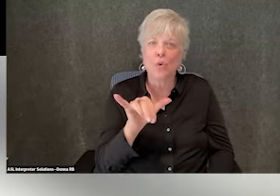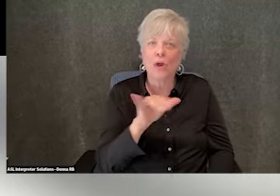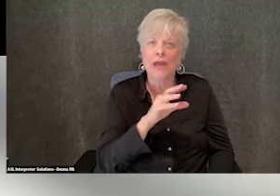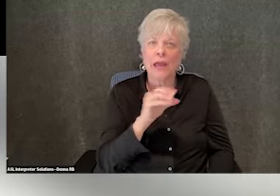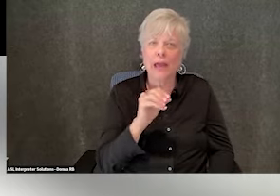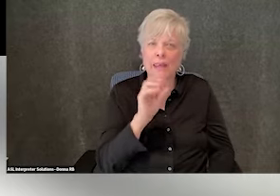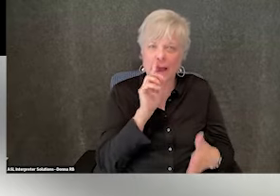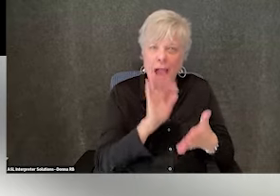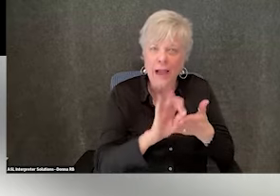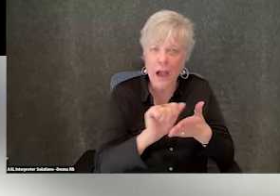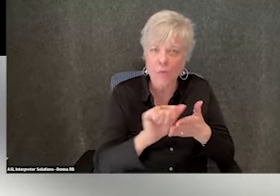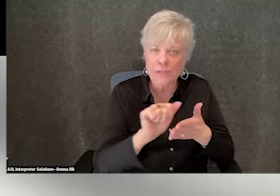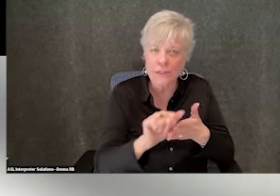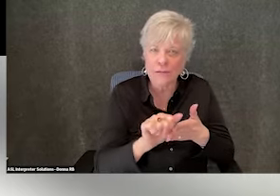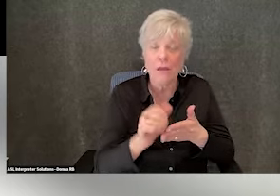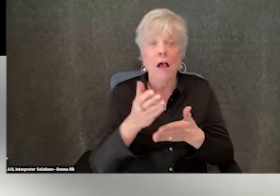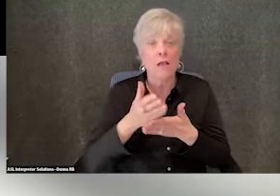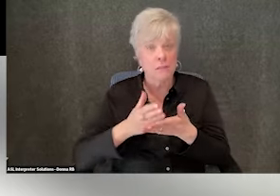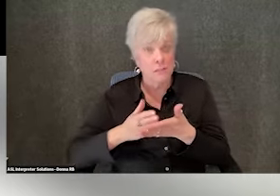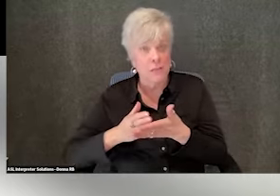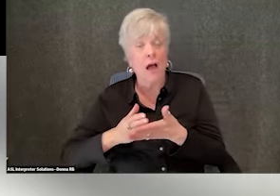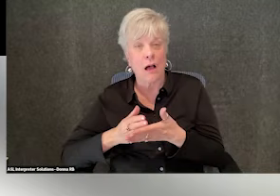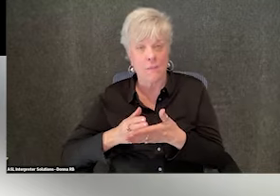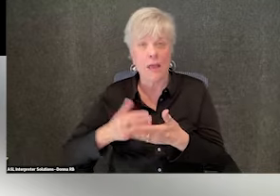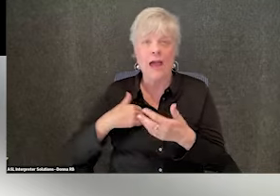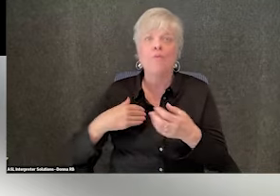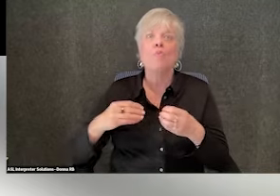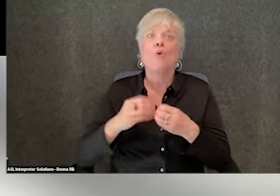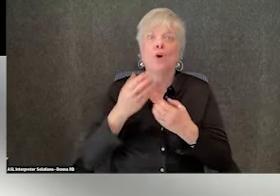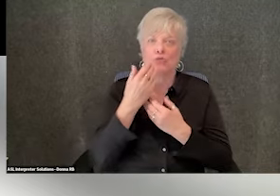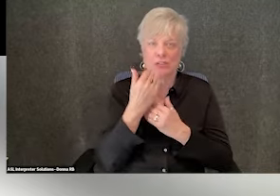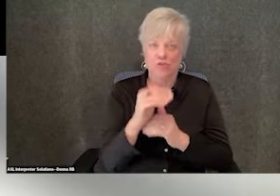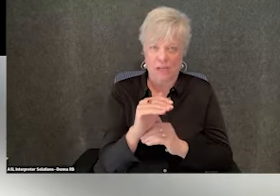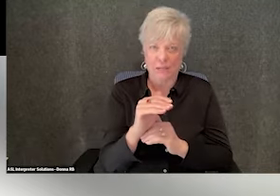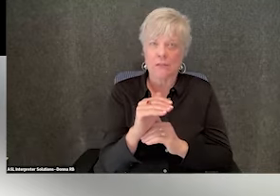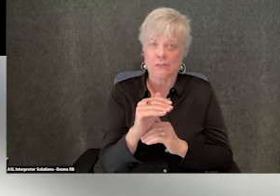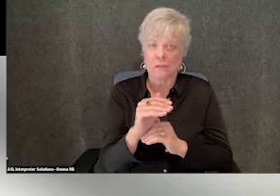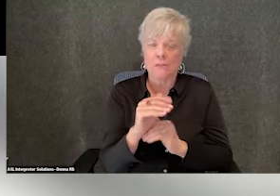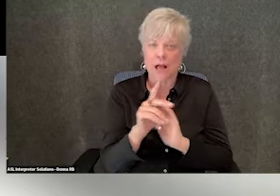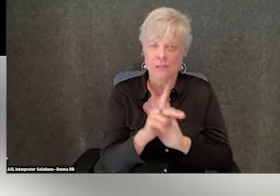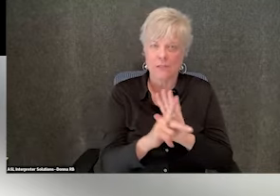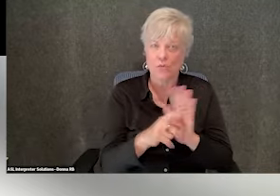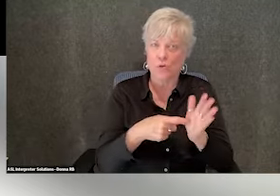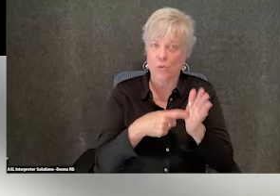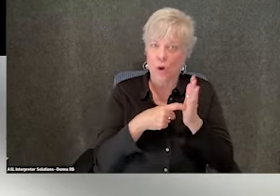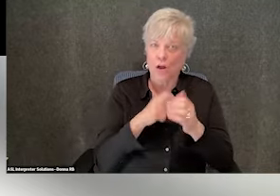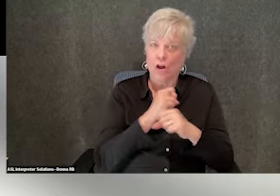si hay donde requiere inventario y contabilidad, y algunos estados